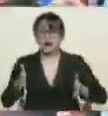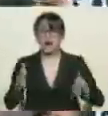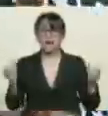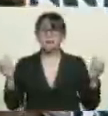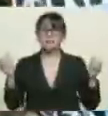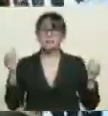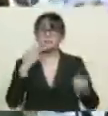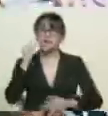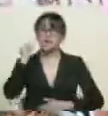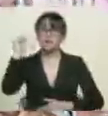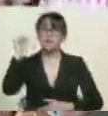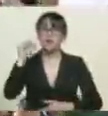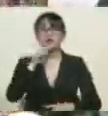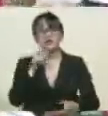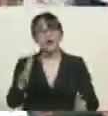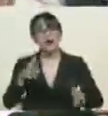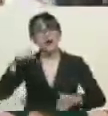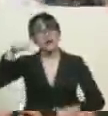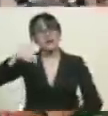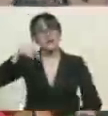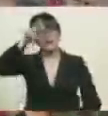¿Y quién gana en Falcón?